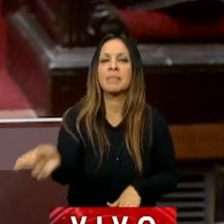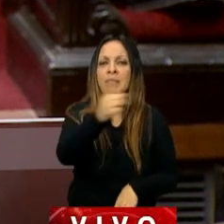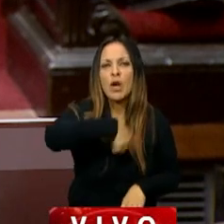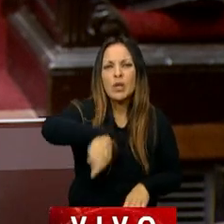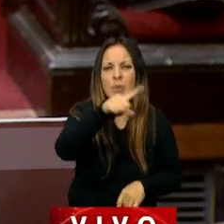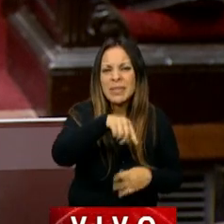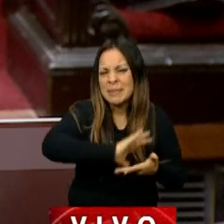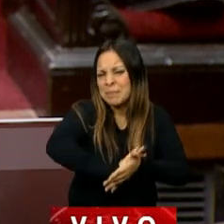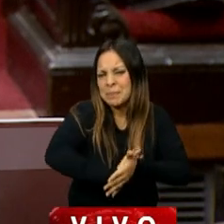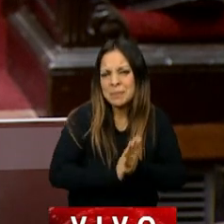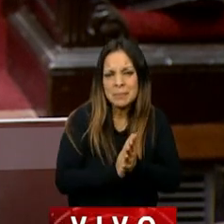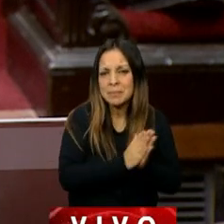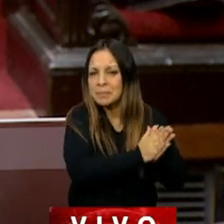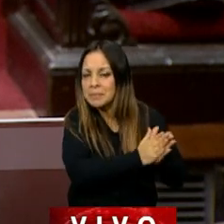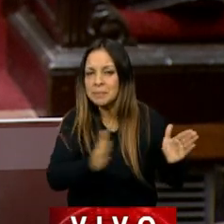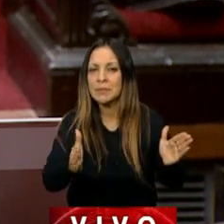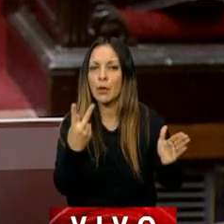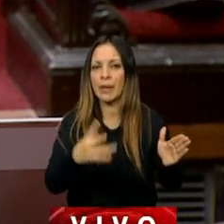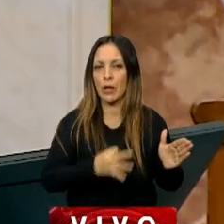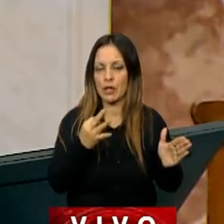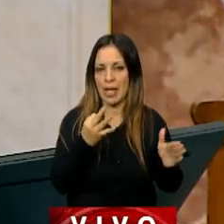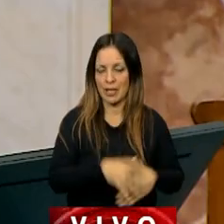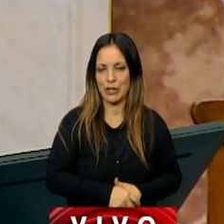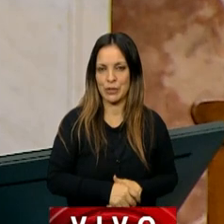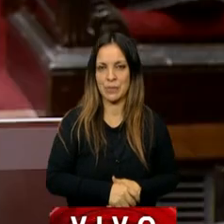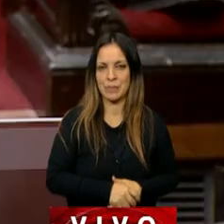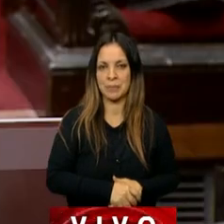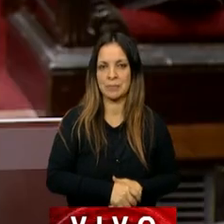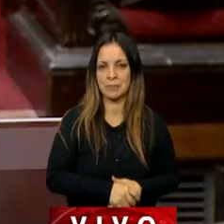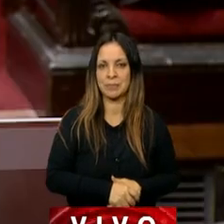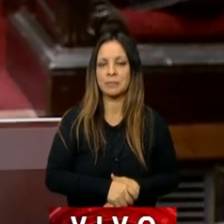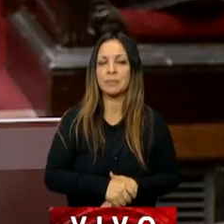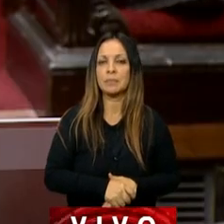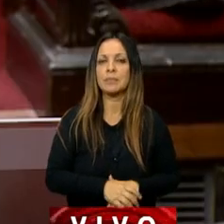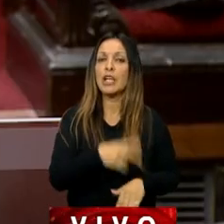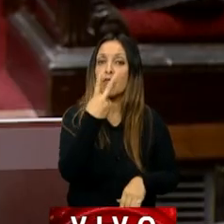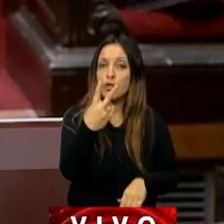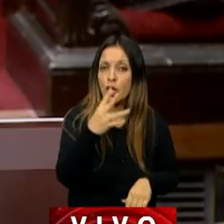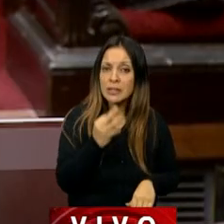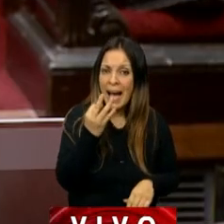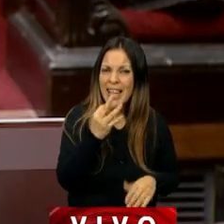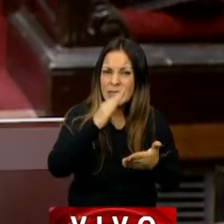que se los liquidaron. Silencio. Todos en 2 años. Cerrando, dos diputado. Años de liquidarse